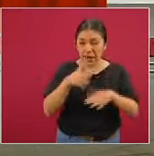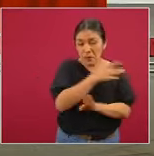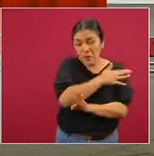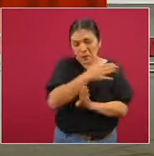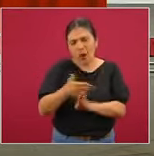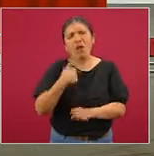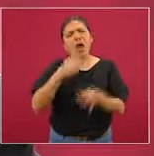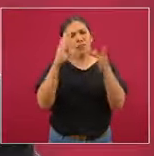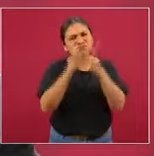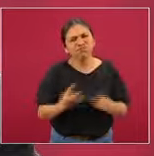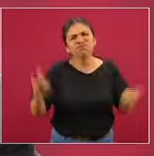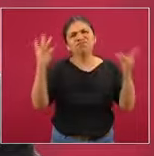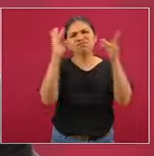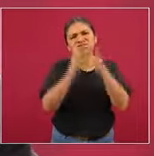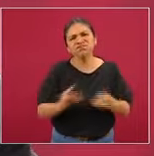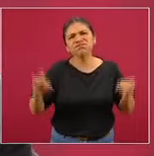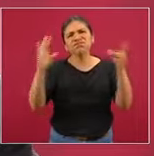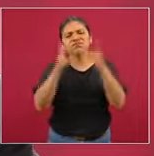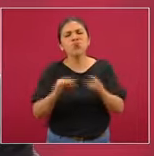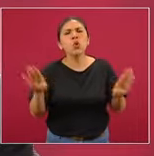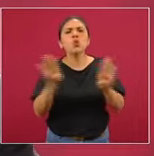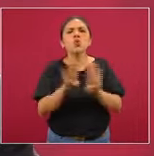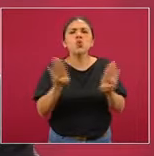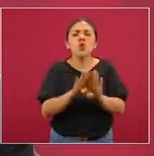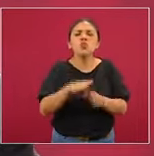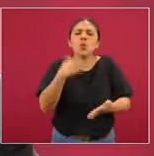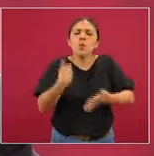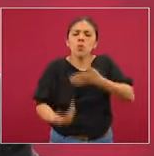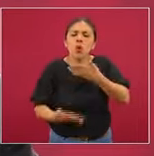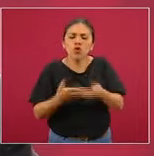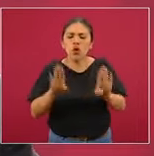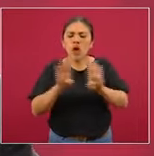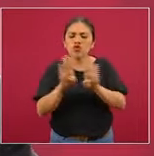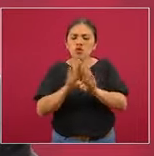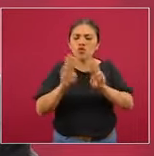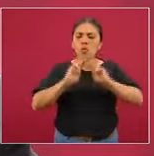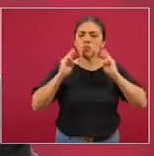ido explicando varios de los elementos metodológicos de